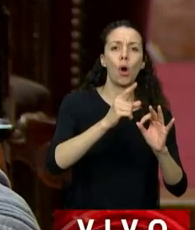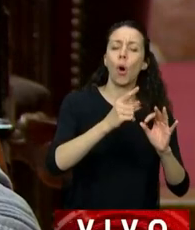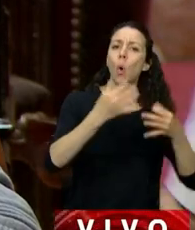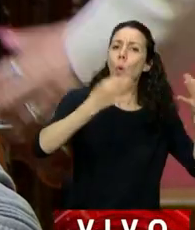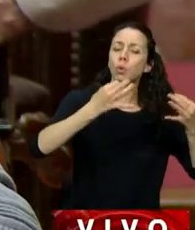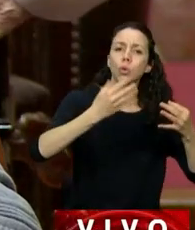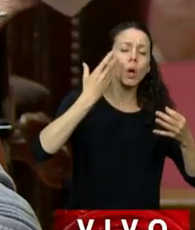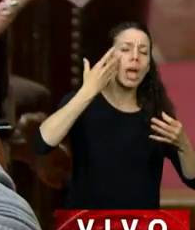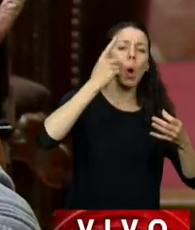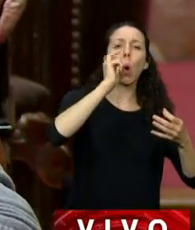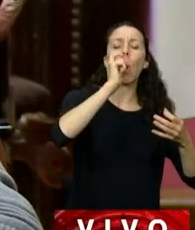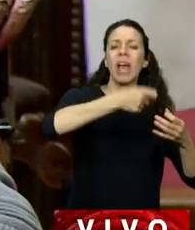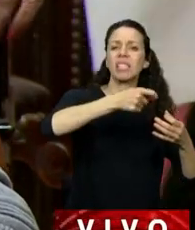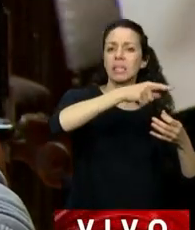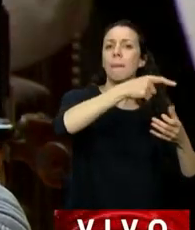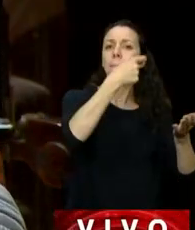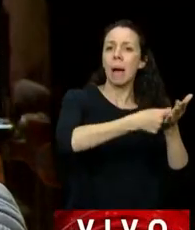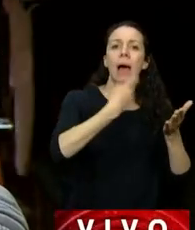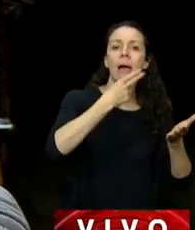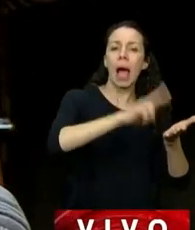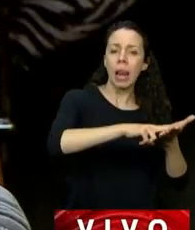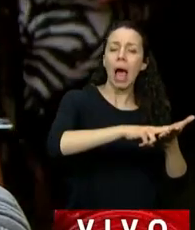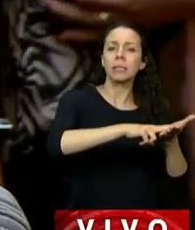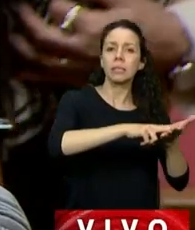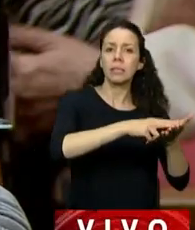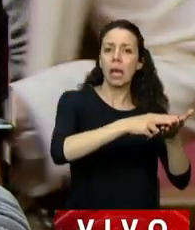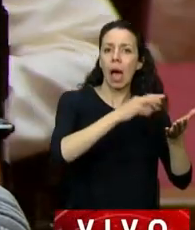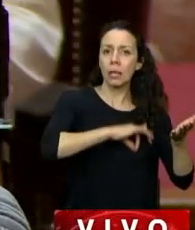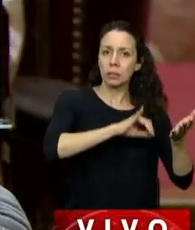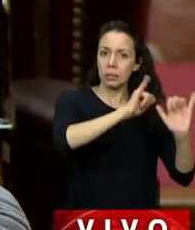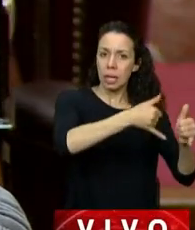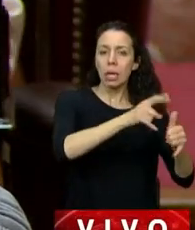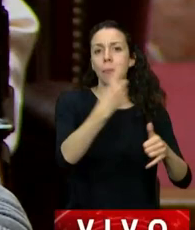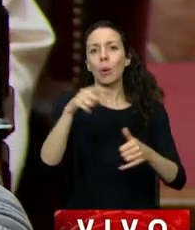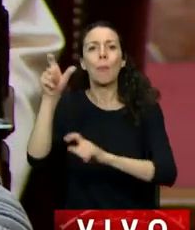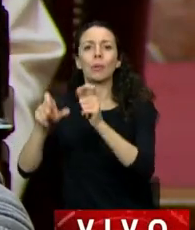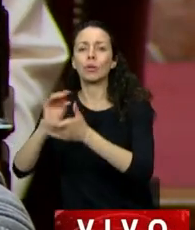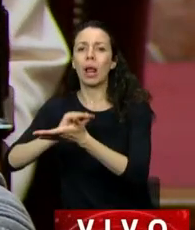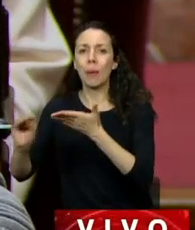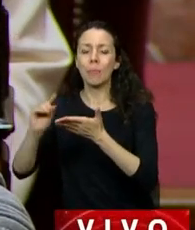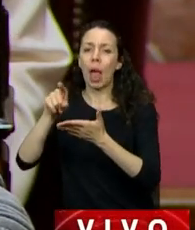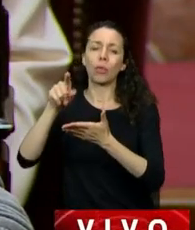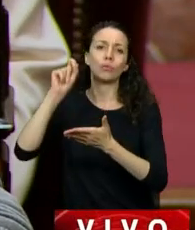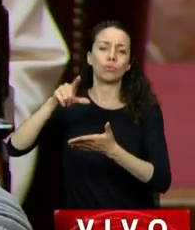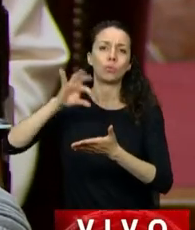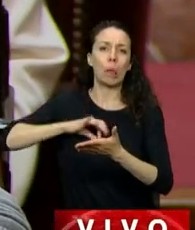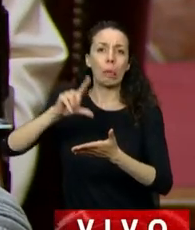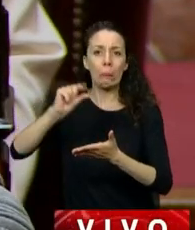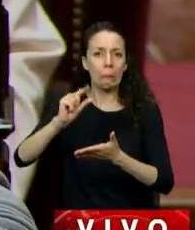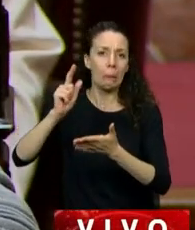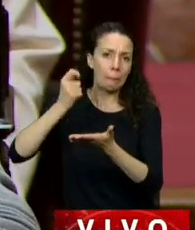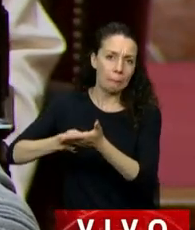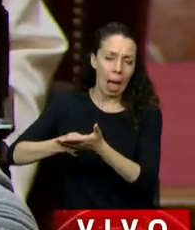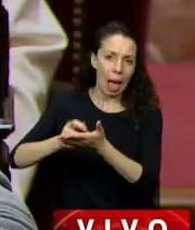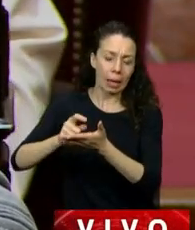que las y los laburantes paguen el impuesto al salario. Es un problema político que tenemos que resolver desde